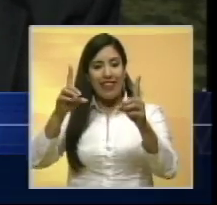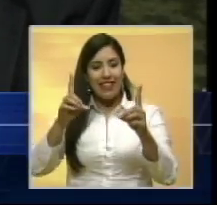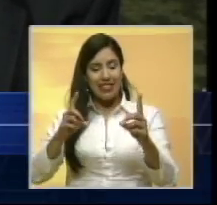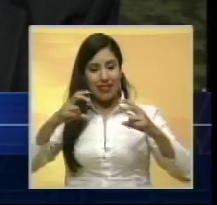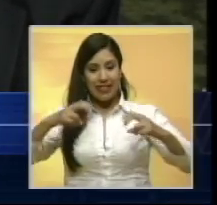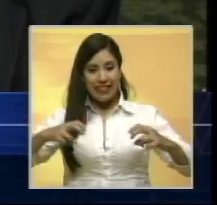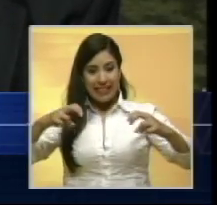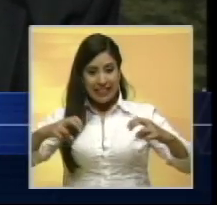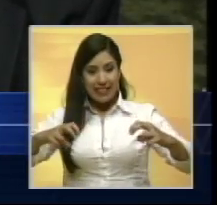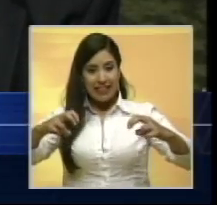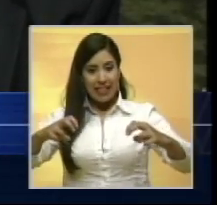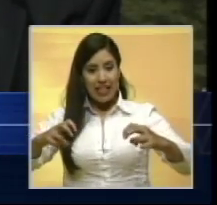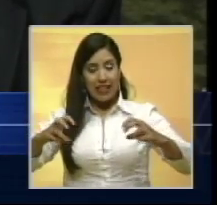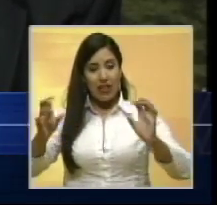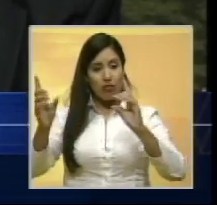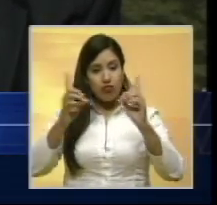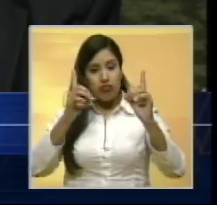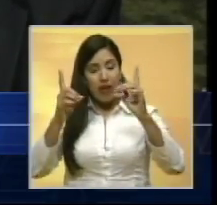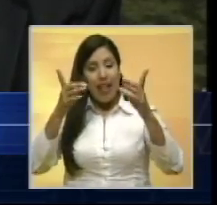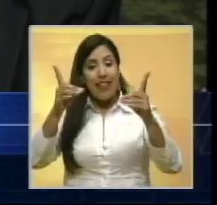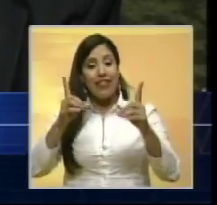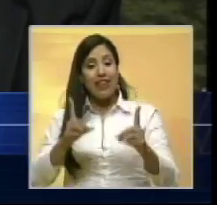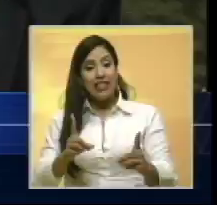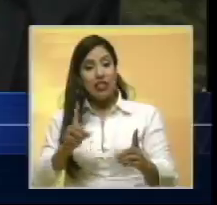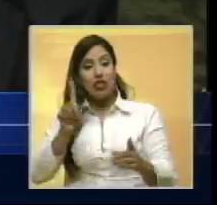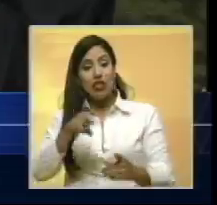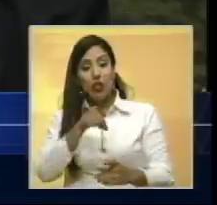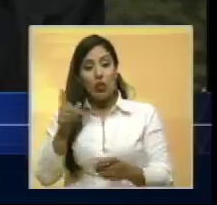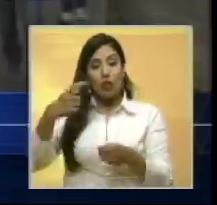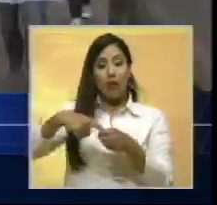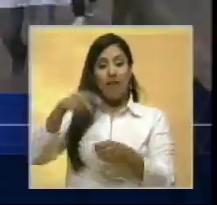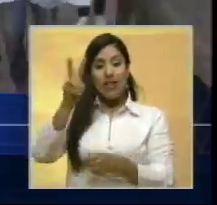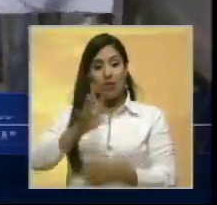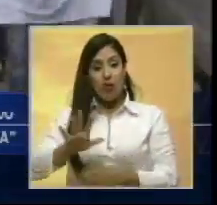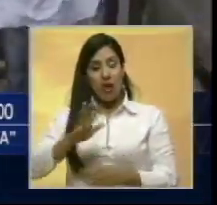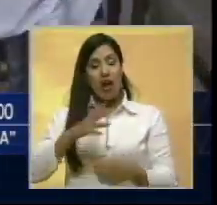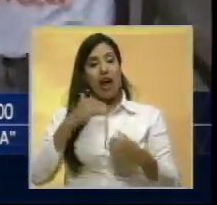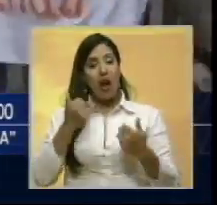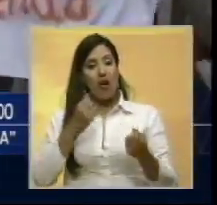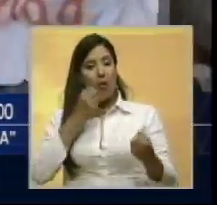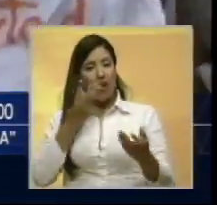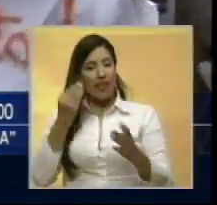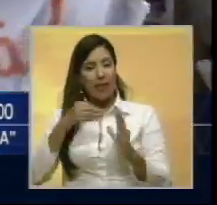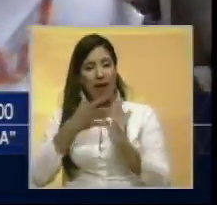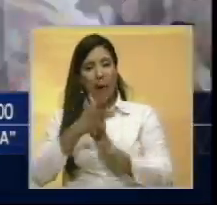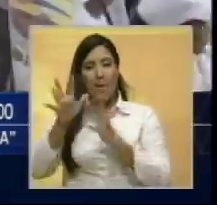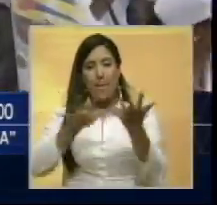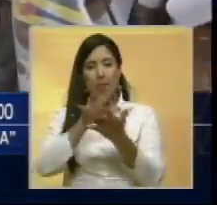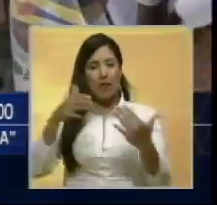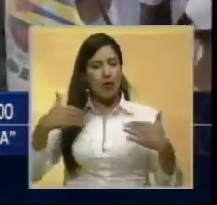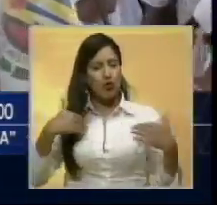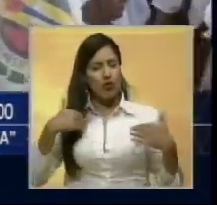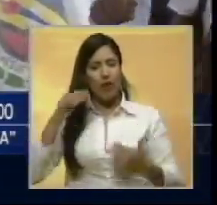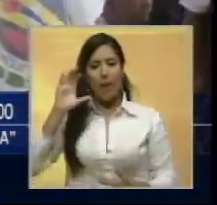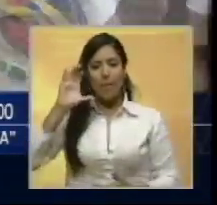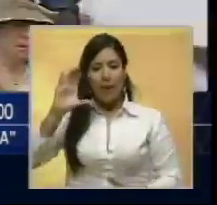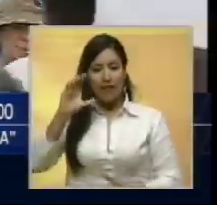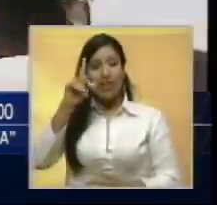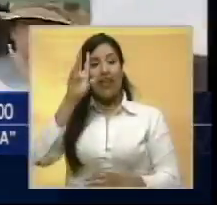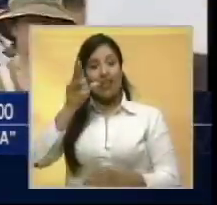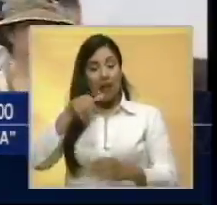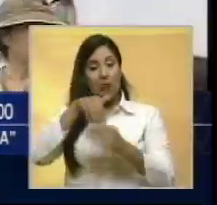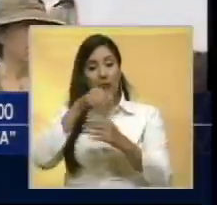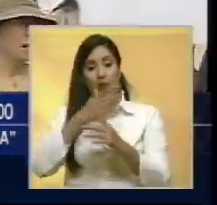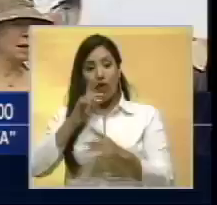sentados en la dinámica de decisiones de la organización. Se refirió además a los problemas que afronta el país y al